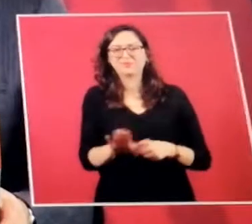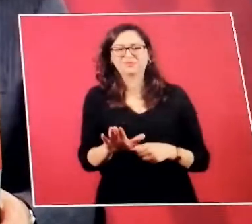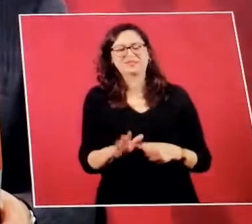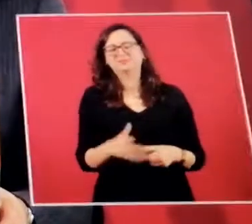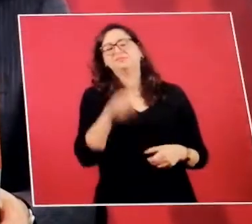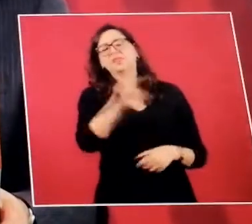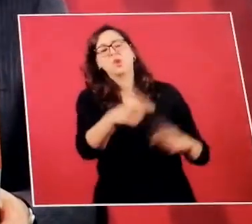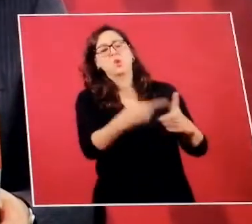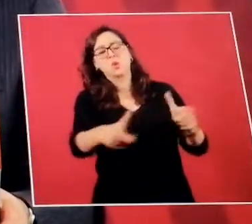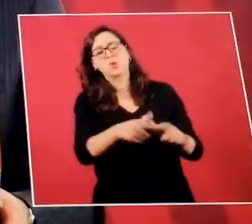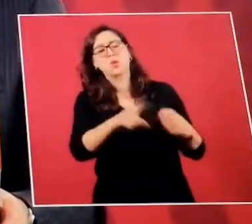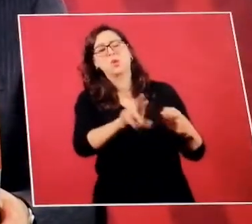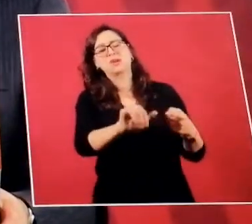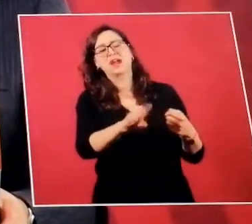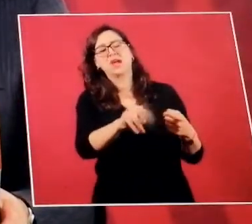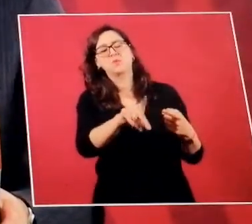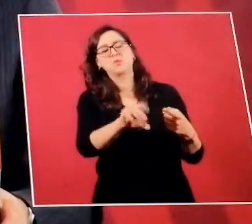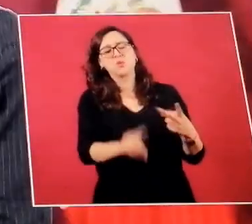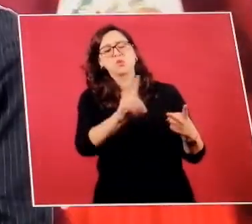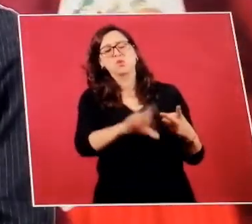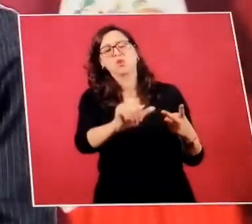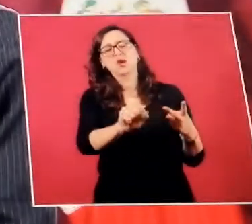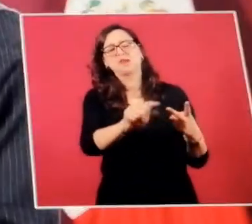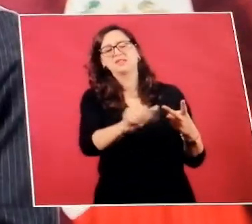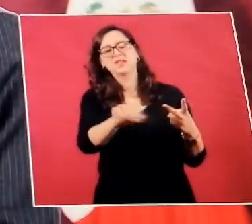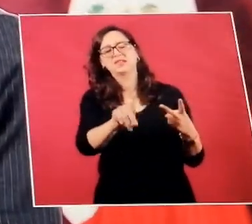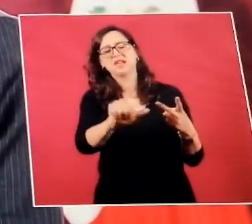Riva Palacio y Castañeda y Denis Dresser y